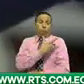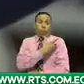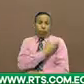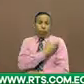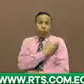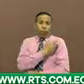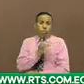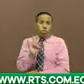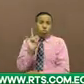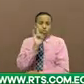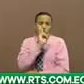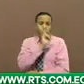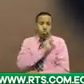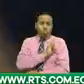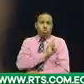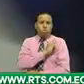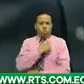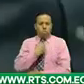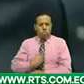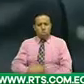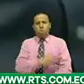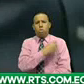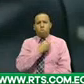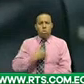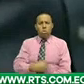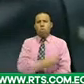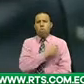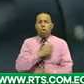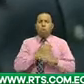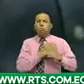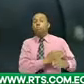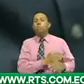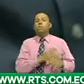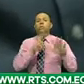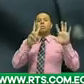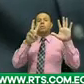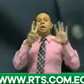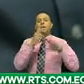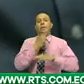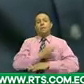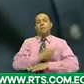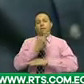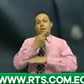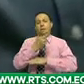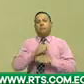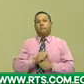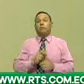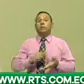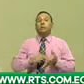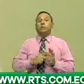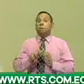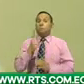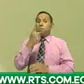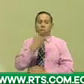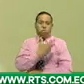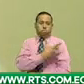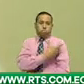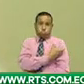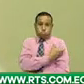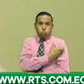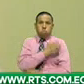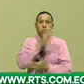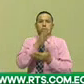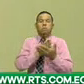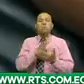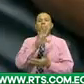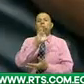combatir el COVID-19 tarda aproximadamente 7 días. Esto garantizaría en una primera dosis la inmunidad del 50%. Por eso luego